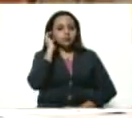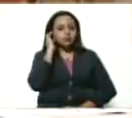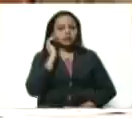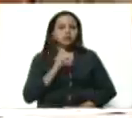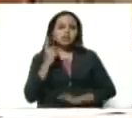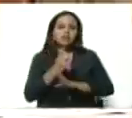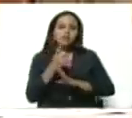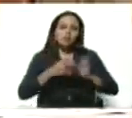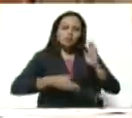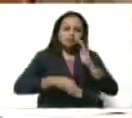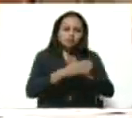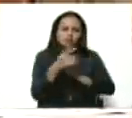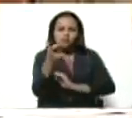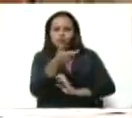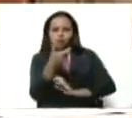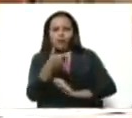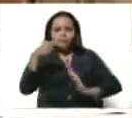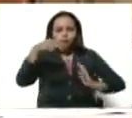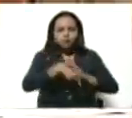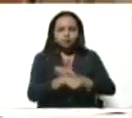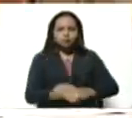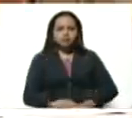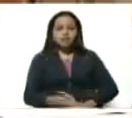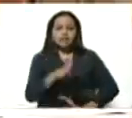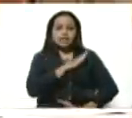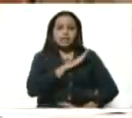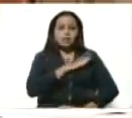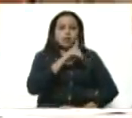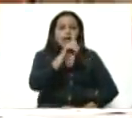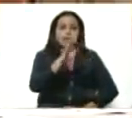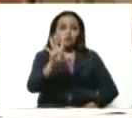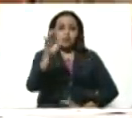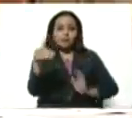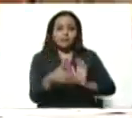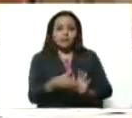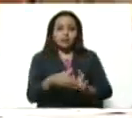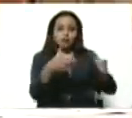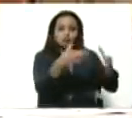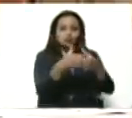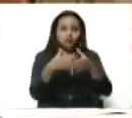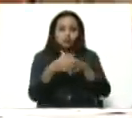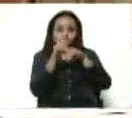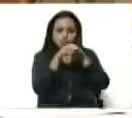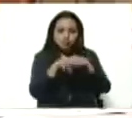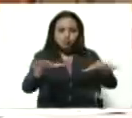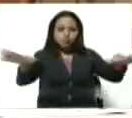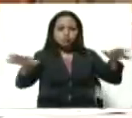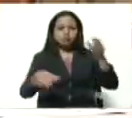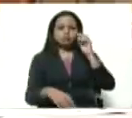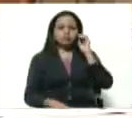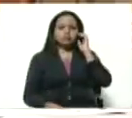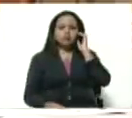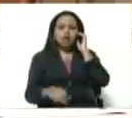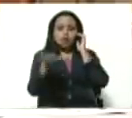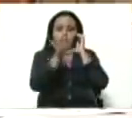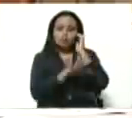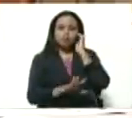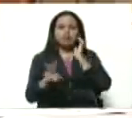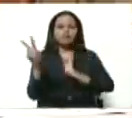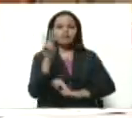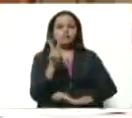buscamos más profundamente y bueno tenemos 14.000 desplegados 14.000 equipos de salud desplegados en todo el país